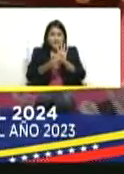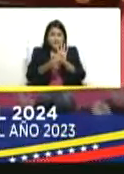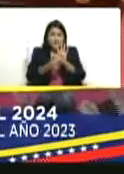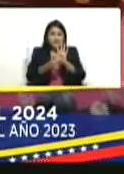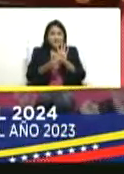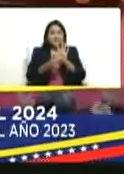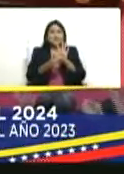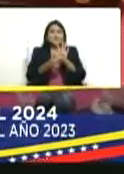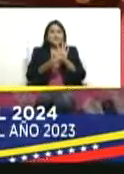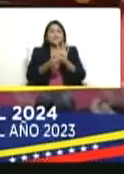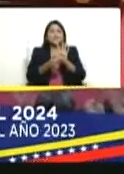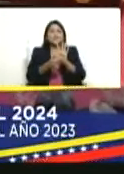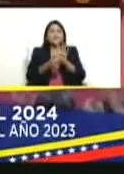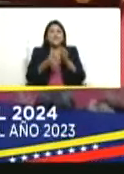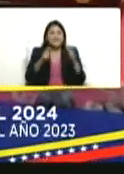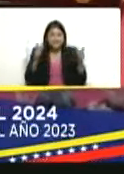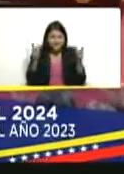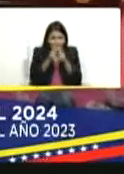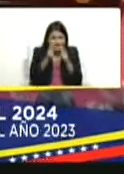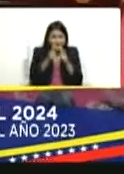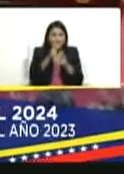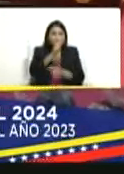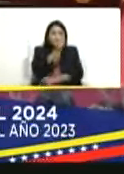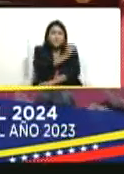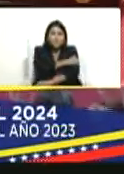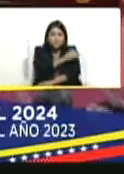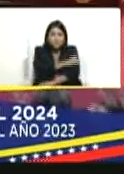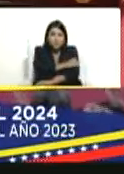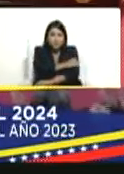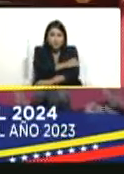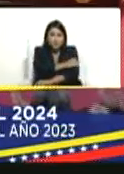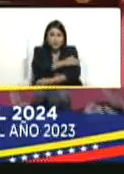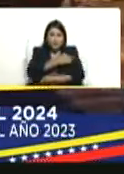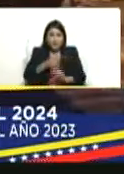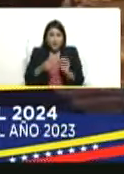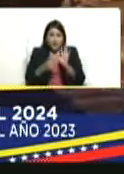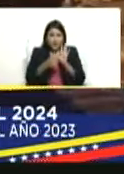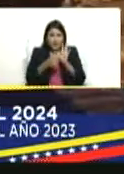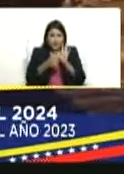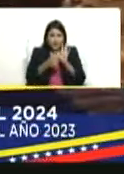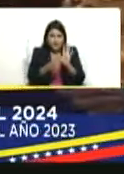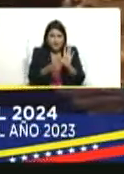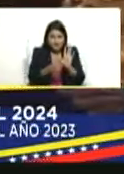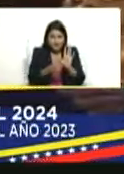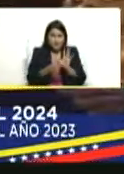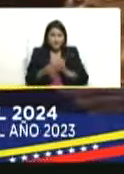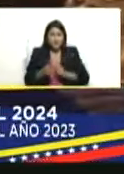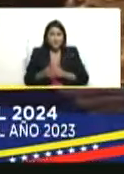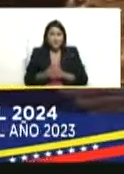terroristas y extremistas de la oposición, de la PUP.